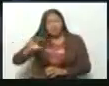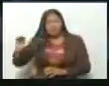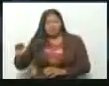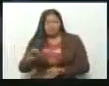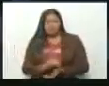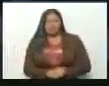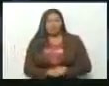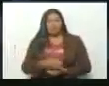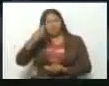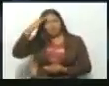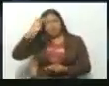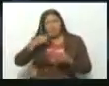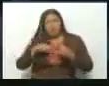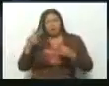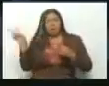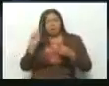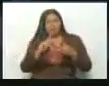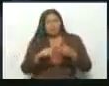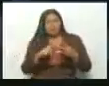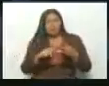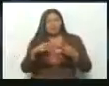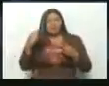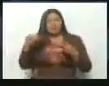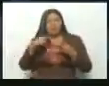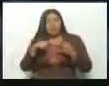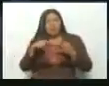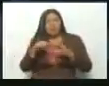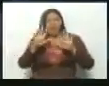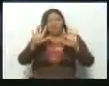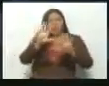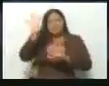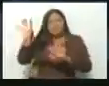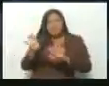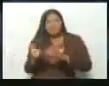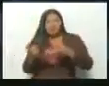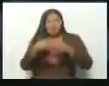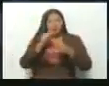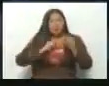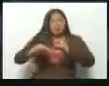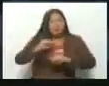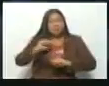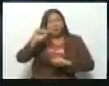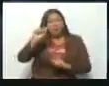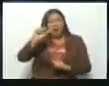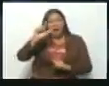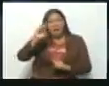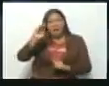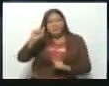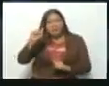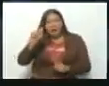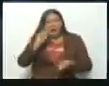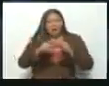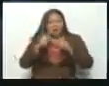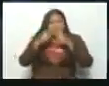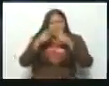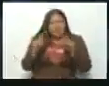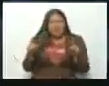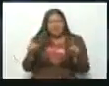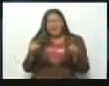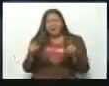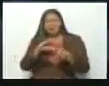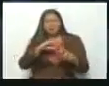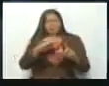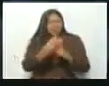entre Cuba, Venezuela, Nicaragua. Son 10 países que conforman el movimiento ALBA, algunos con algunas con